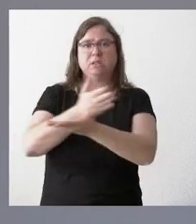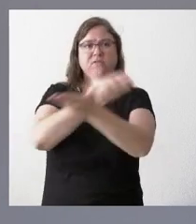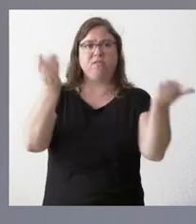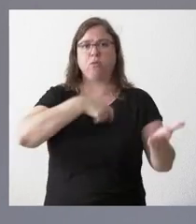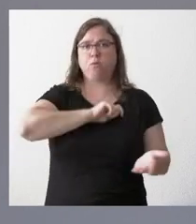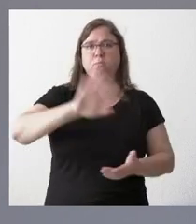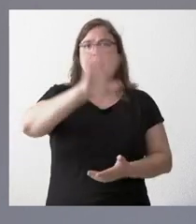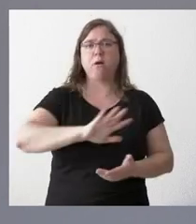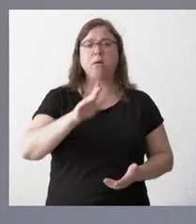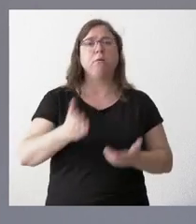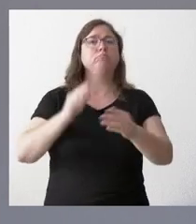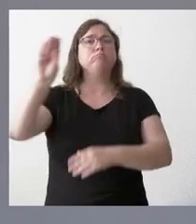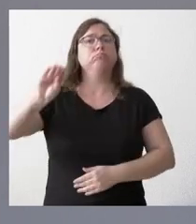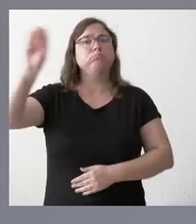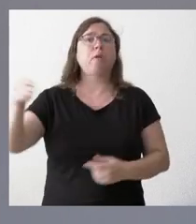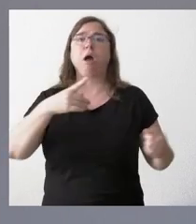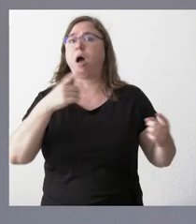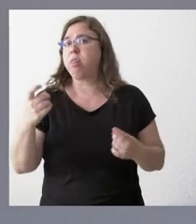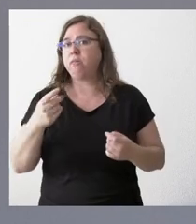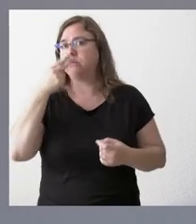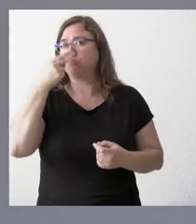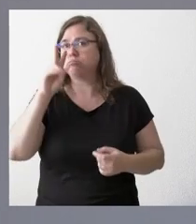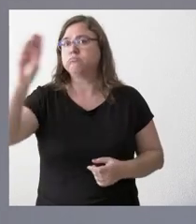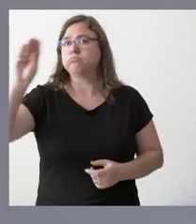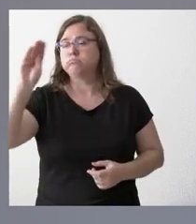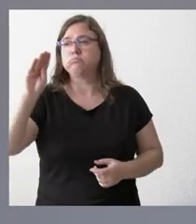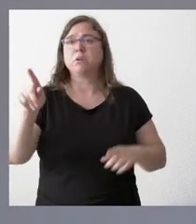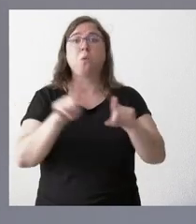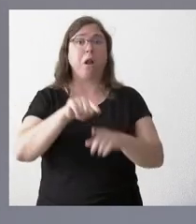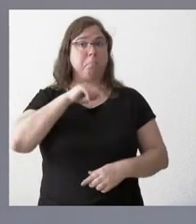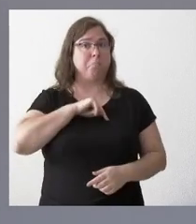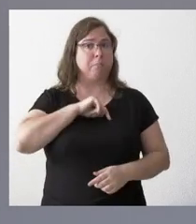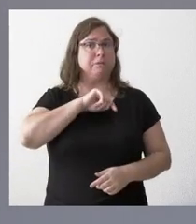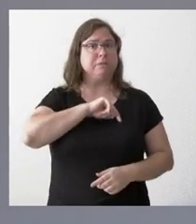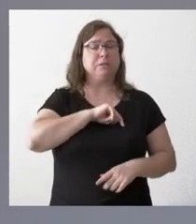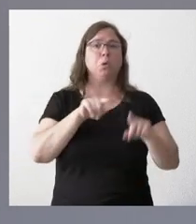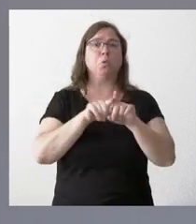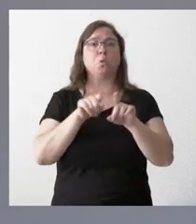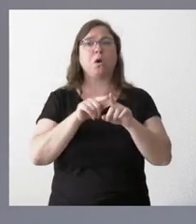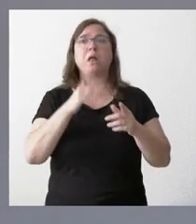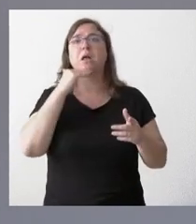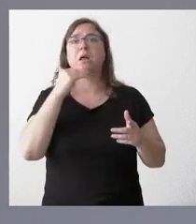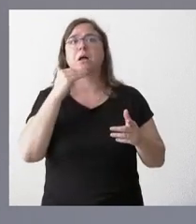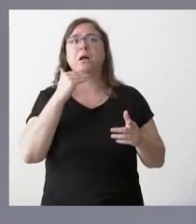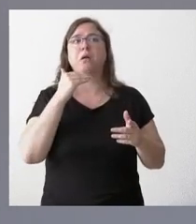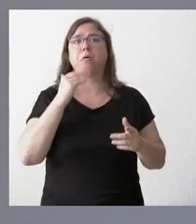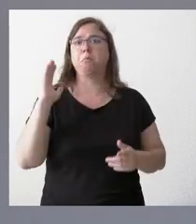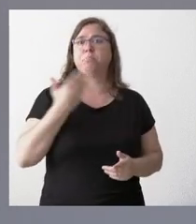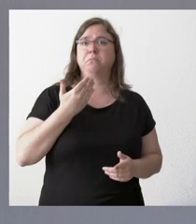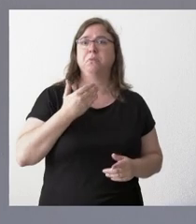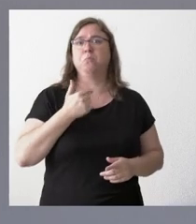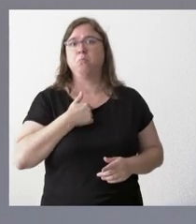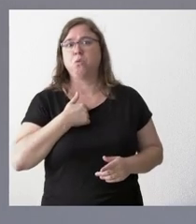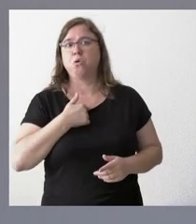y recurriremos tantas veces como creamos convenientes sin que ello para nosotros pueda suponer ningún tipo de perjuicio en considerar que